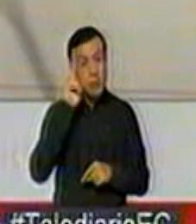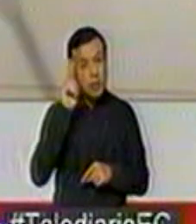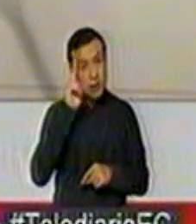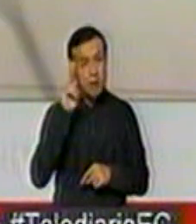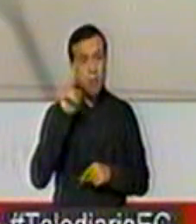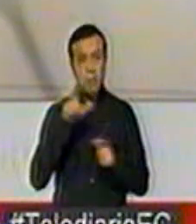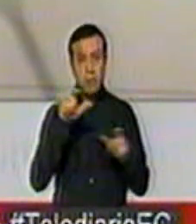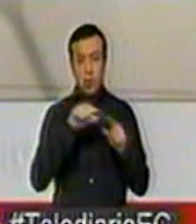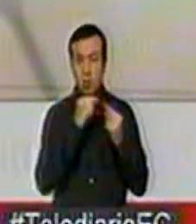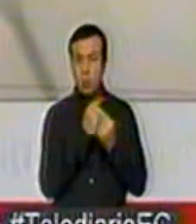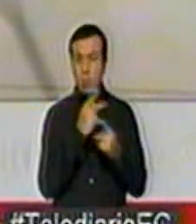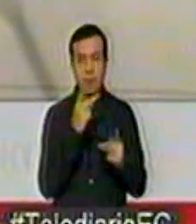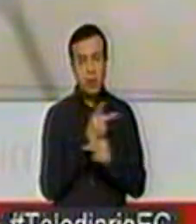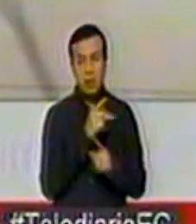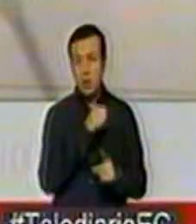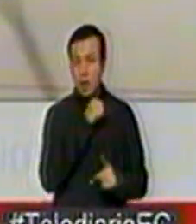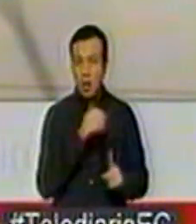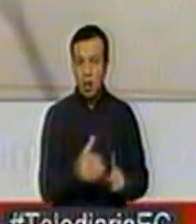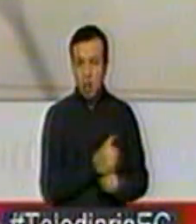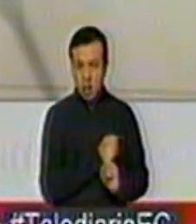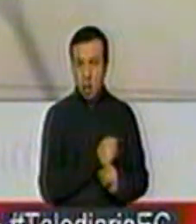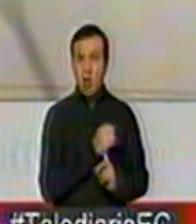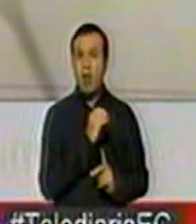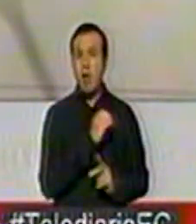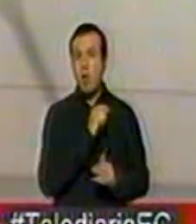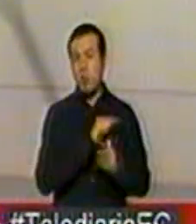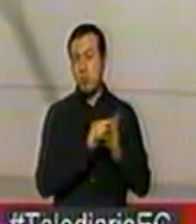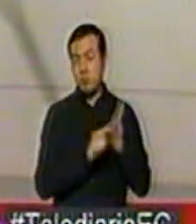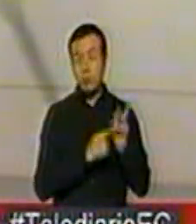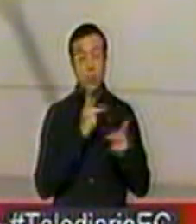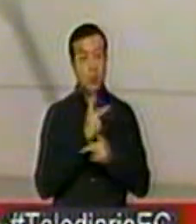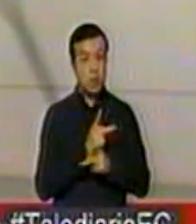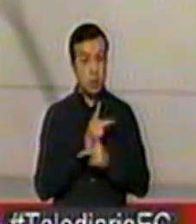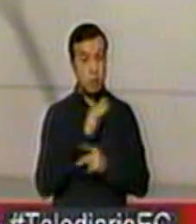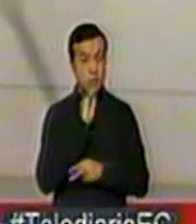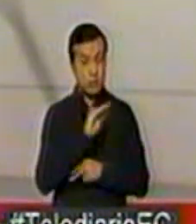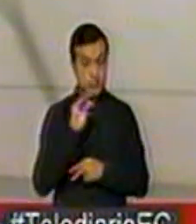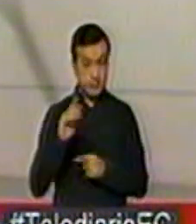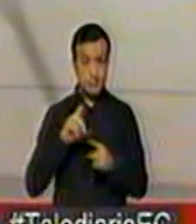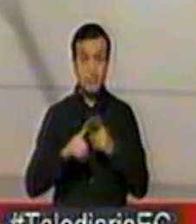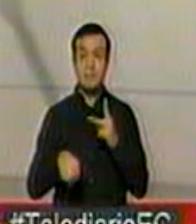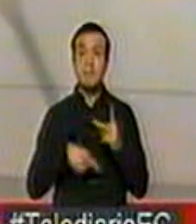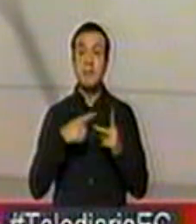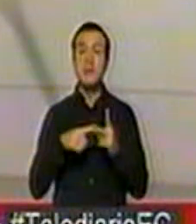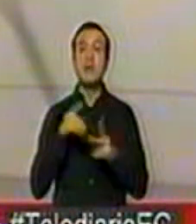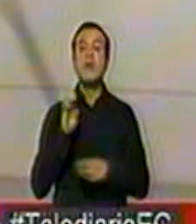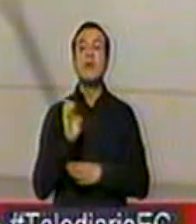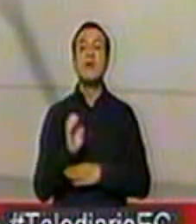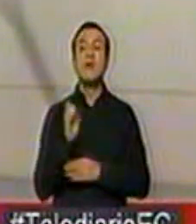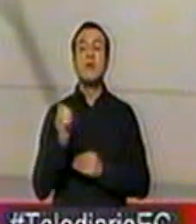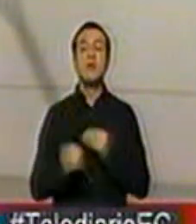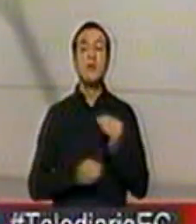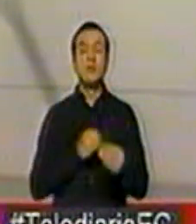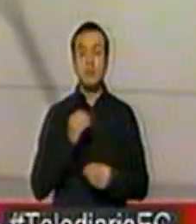en redes de delincuencia organizada transnacional, y que el Ecuador